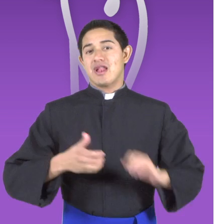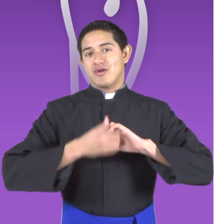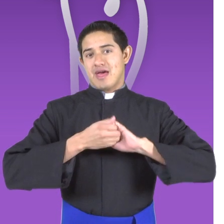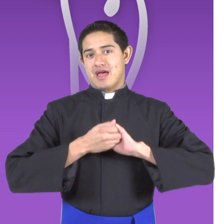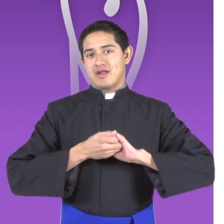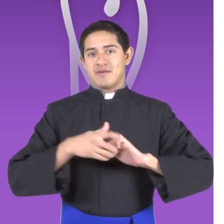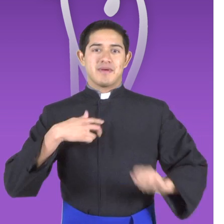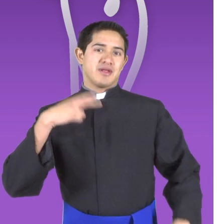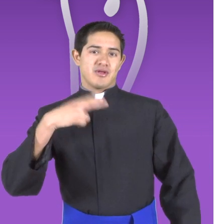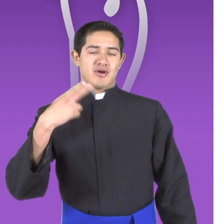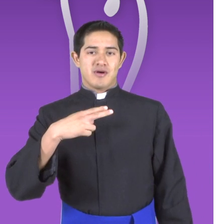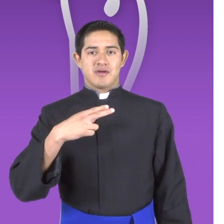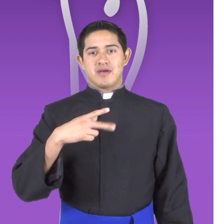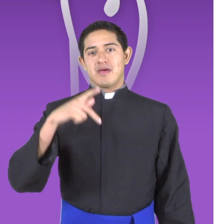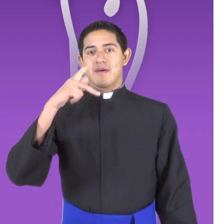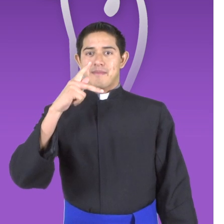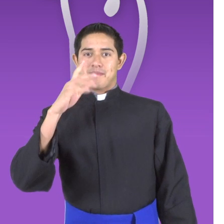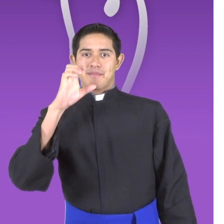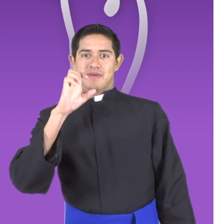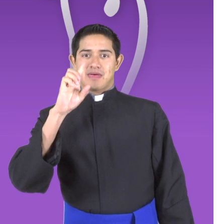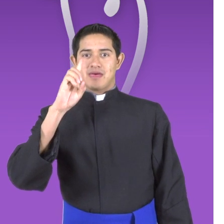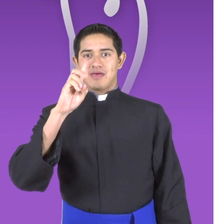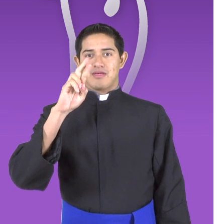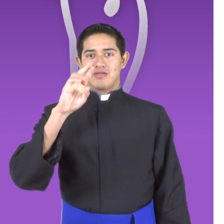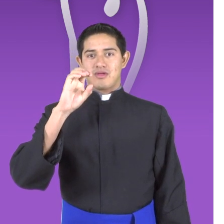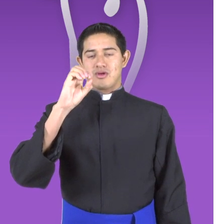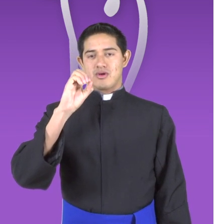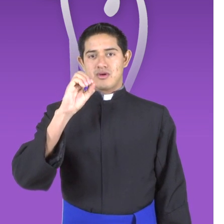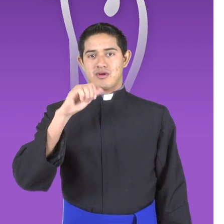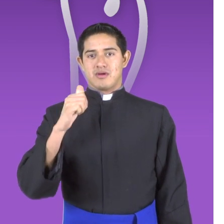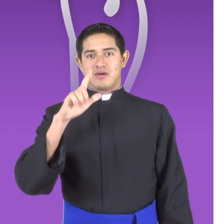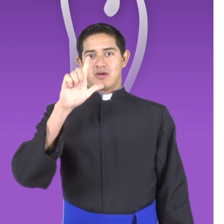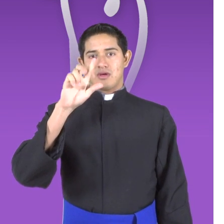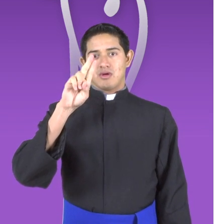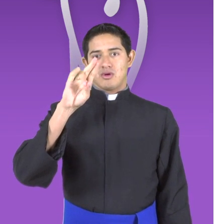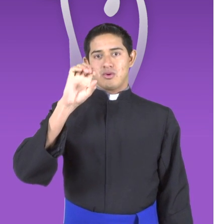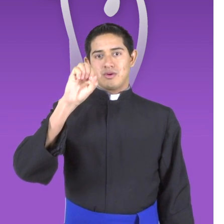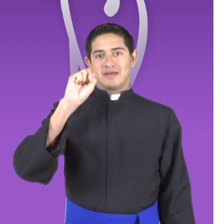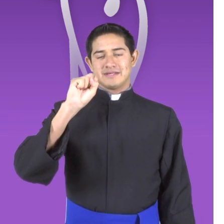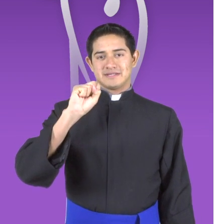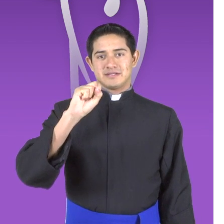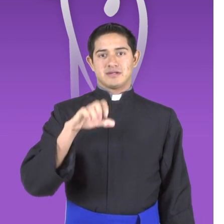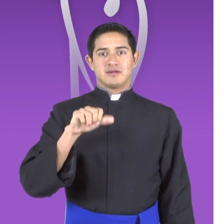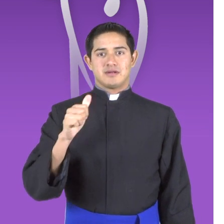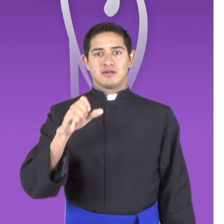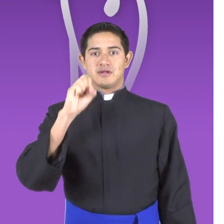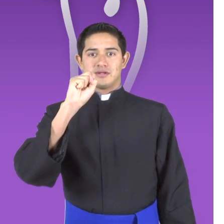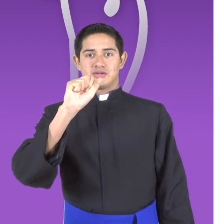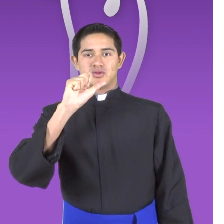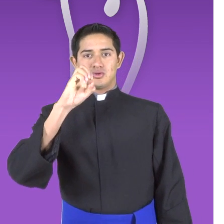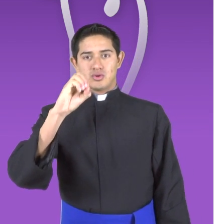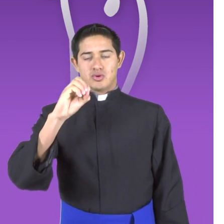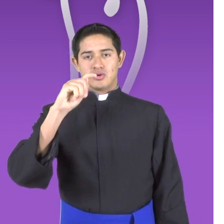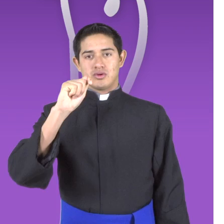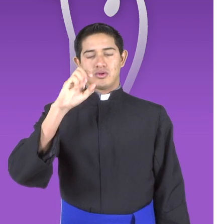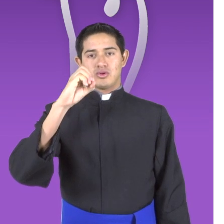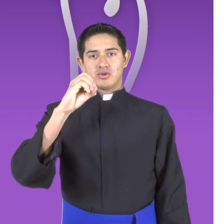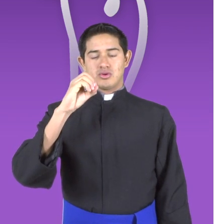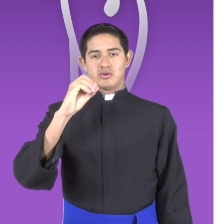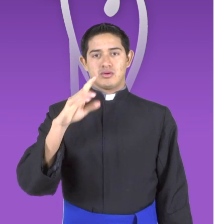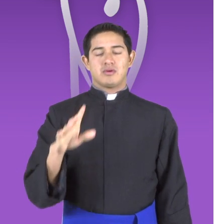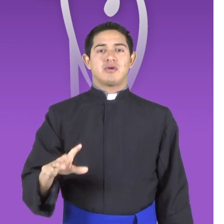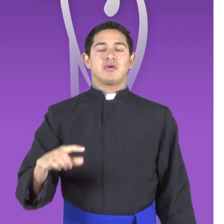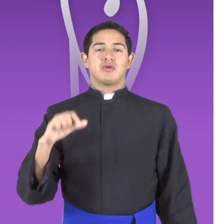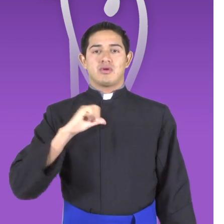Un gusto en saludarlos. Mi nombre es Pedro Luis Soto Huerta, alumno del Seminario de Monterrey. Curso el cuarto año de Teología. Pertenezco a la diócesis de